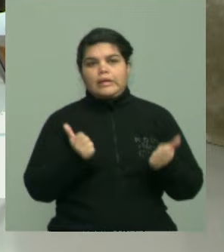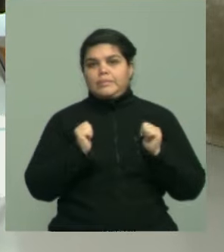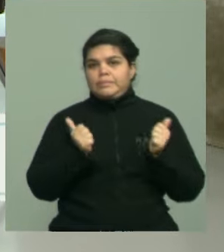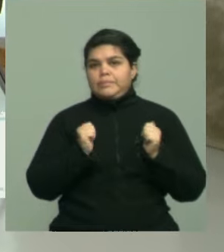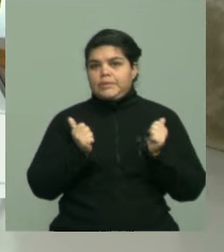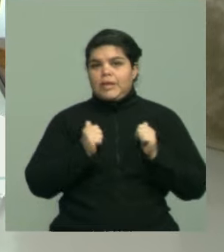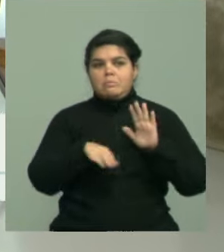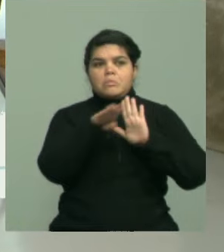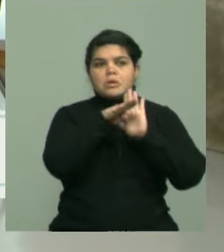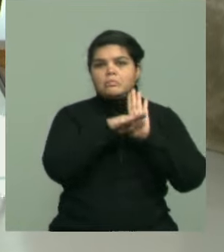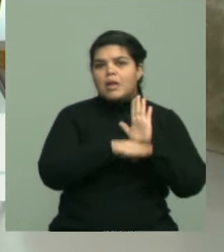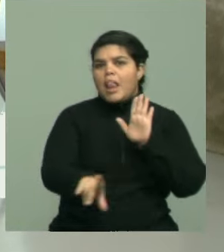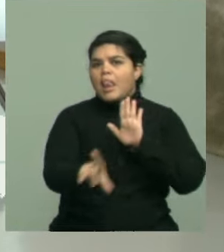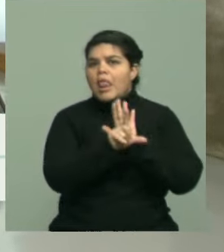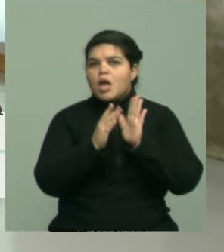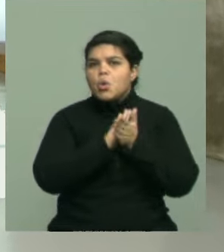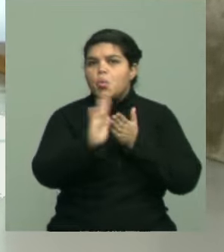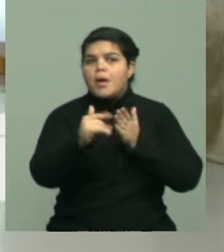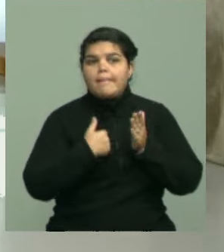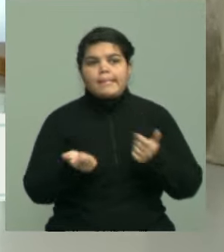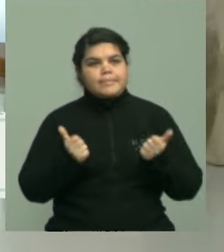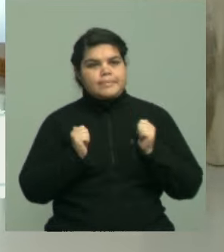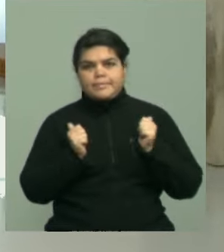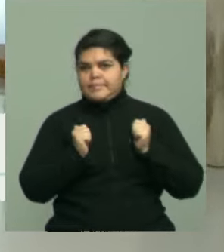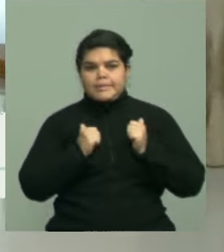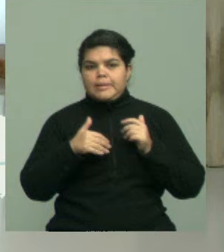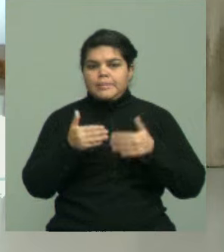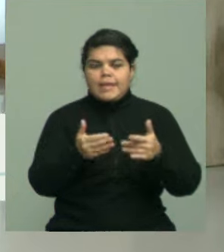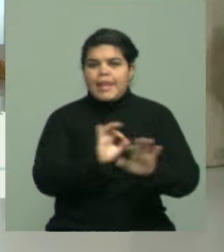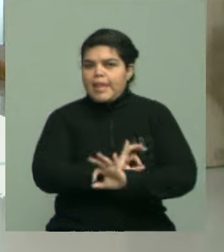que salga, pero en principio...